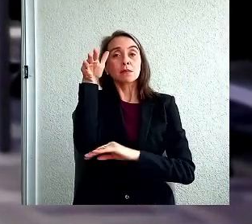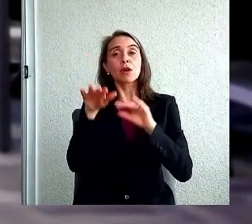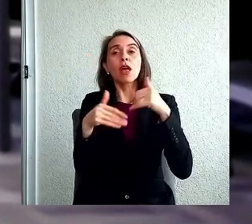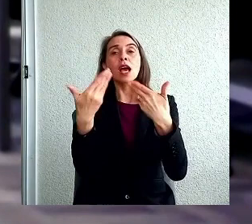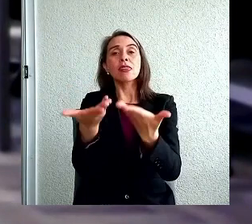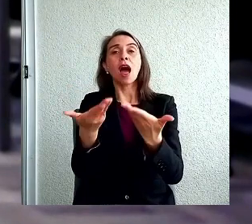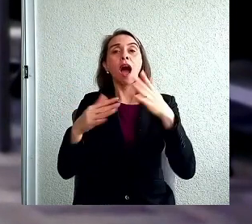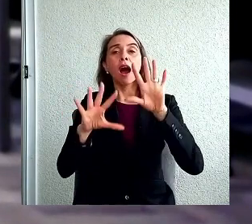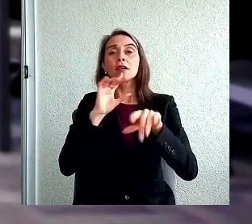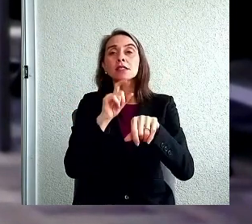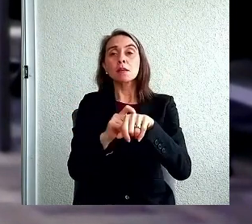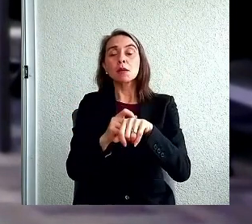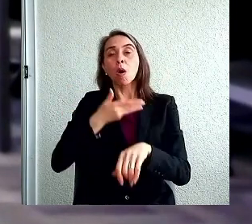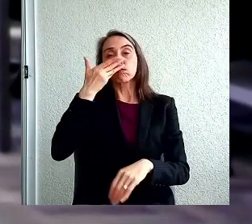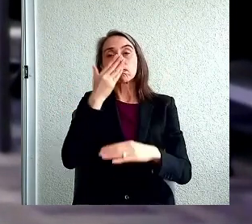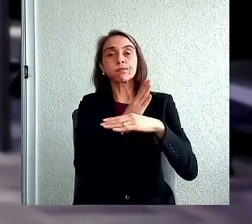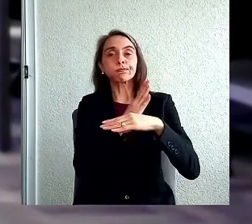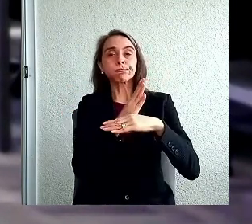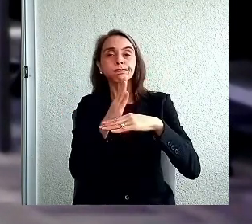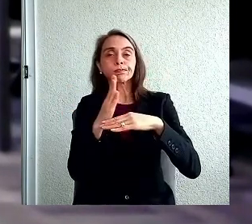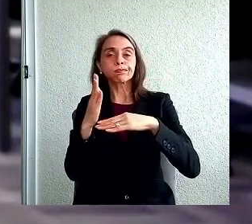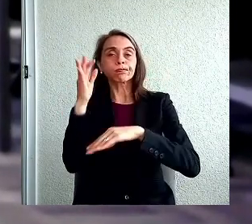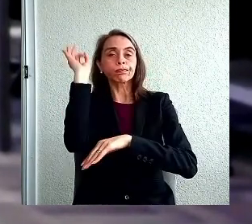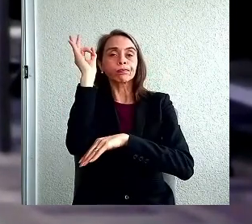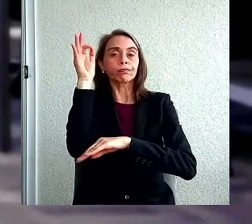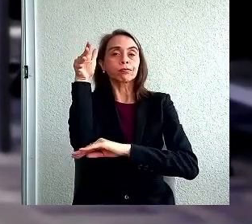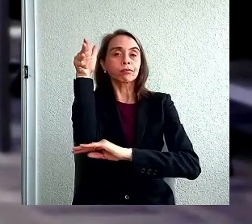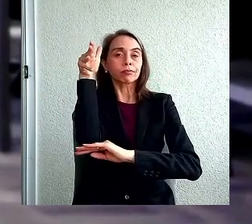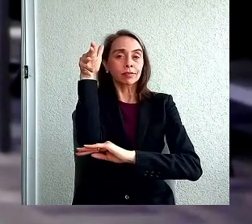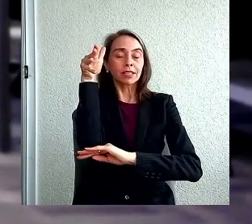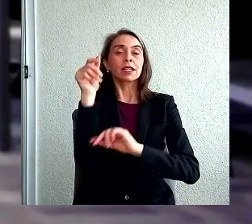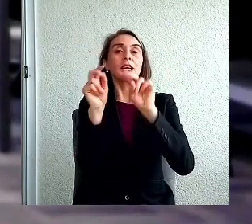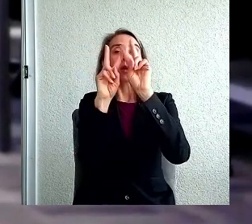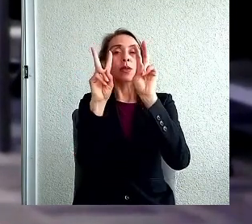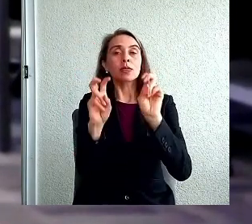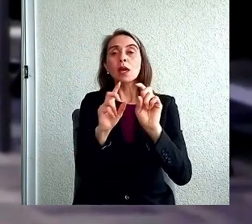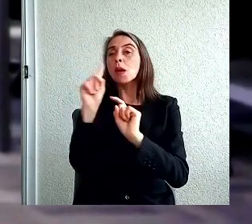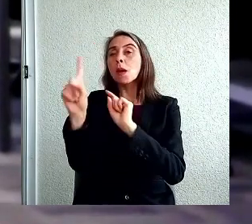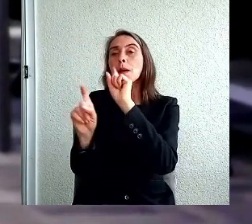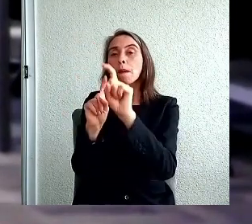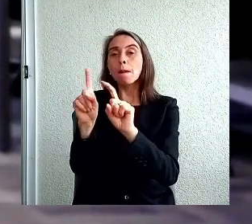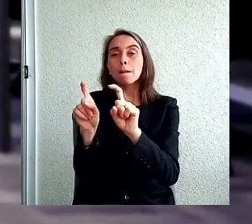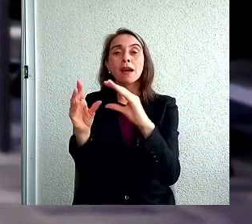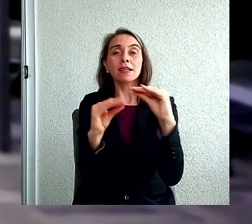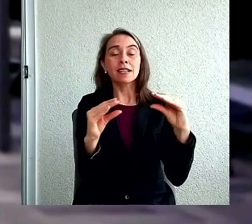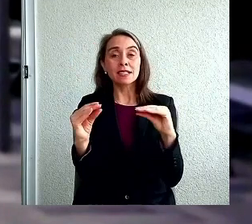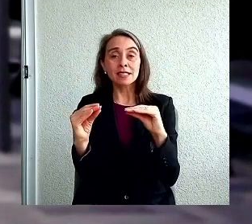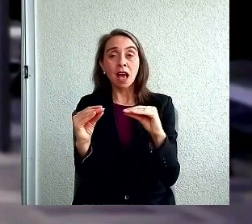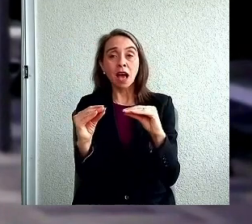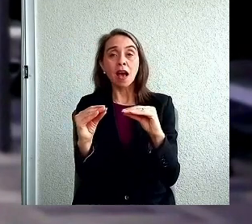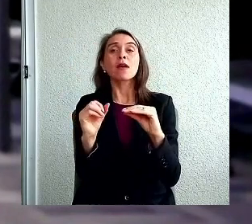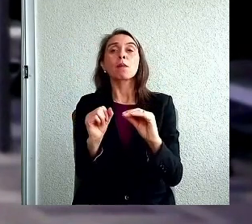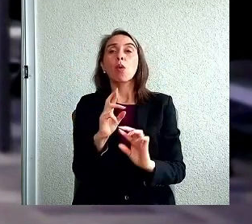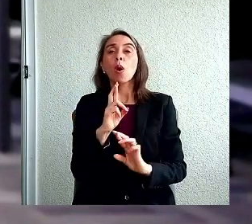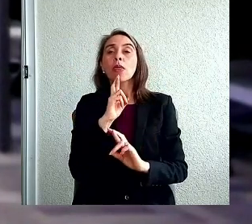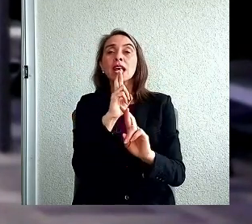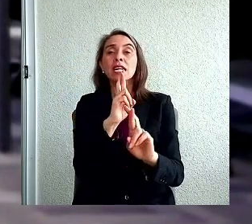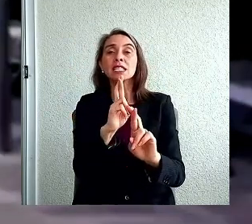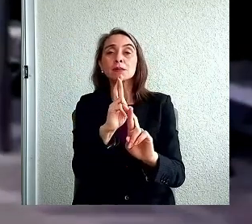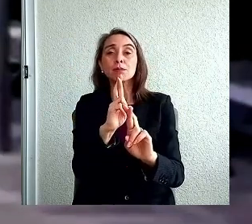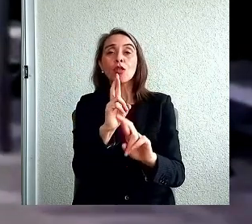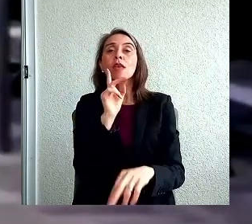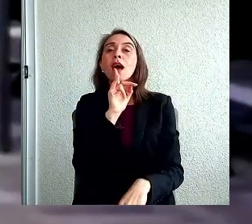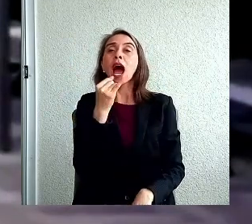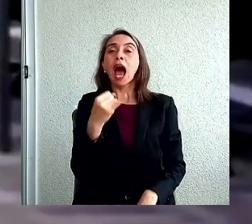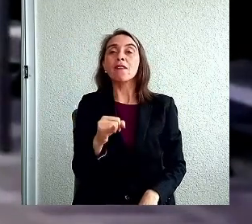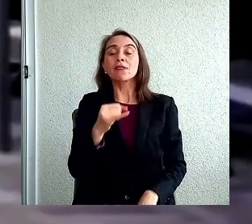las preguntas referentes a las temáticas abordadas en este seminario se podrán contestar al finalizar las exposiciones a través